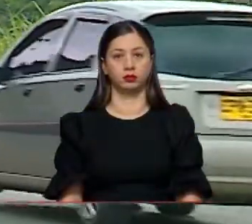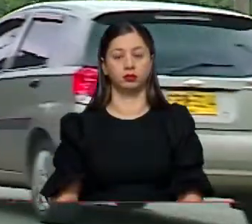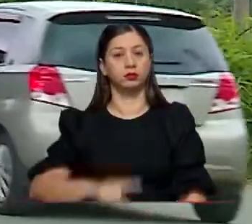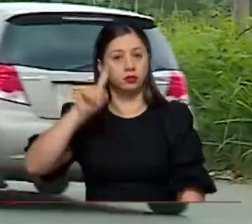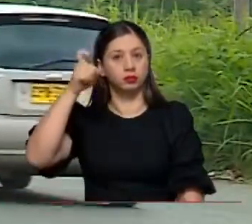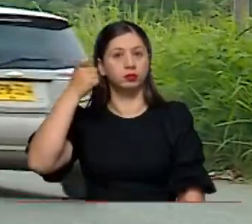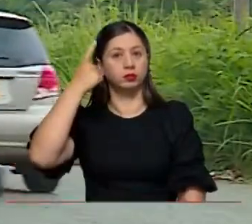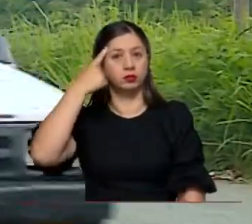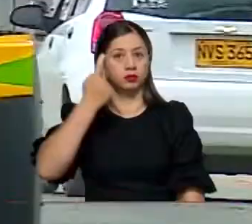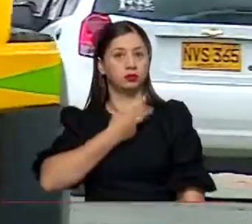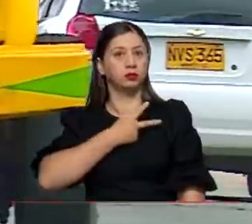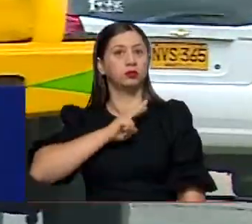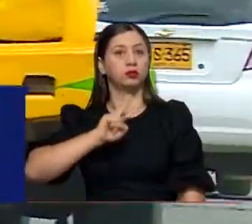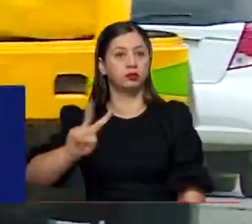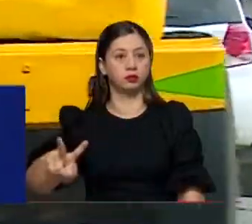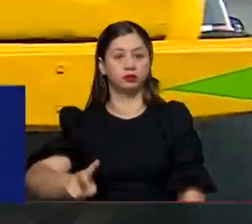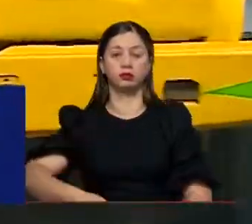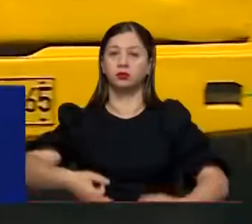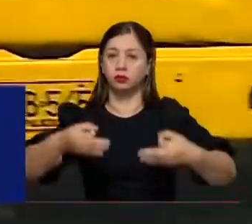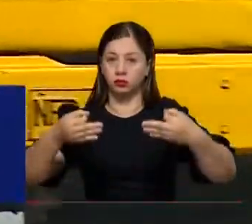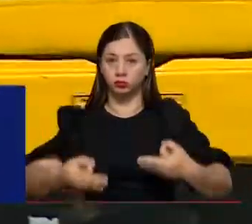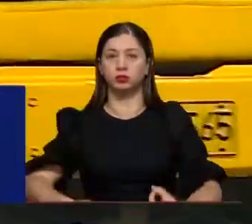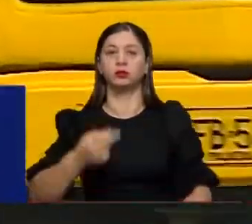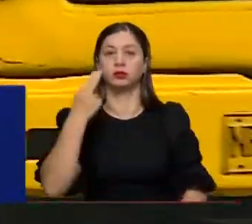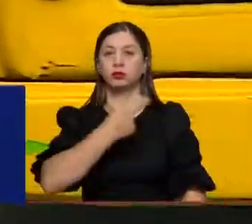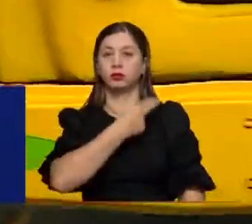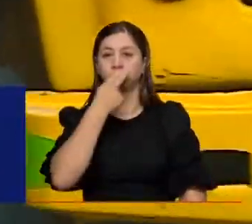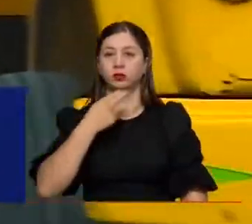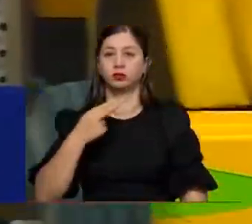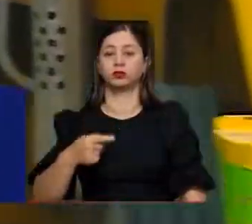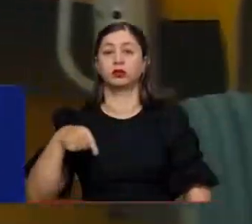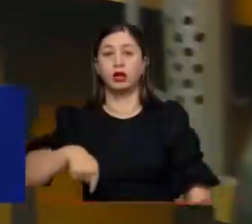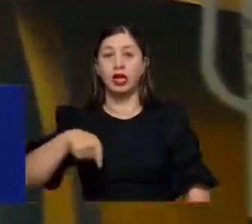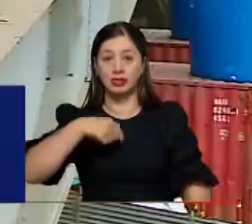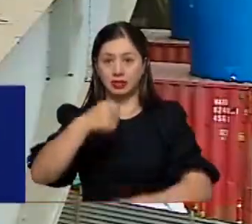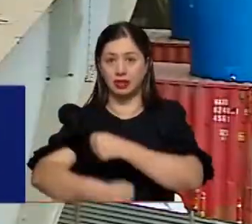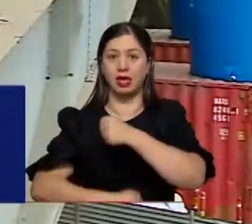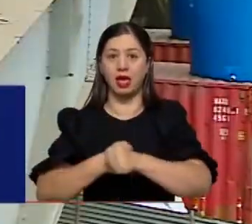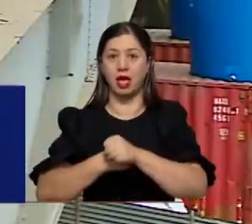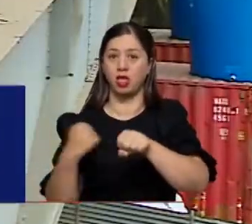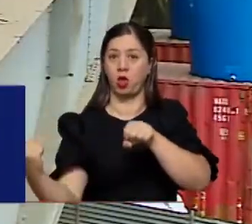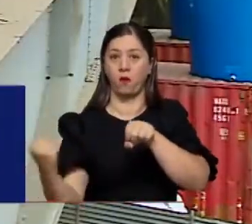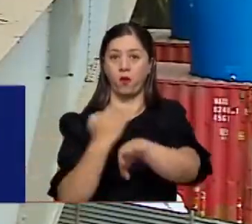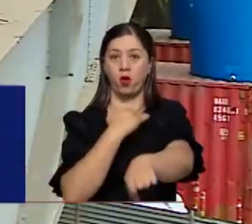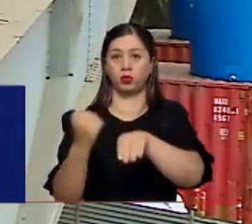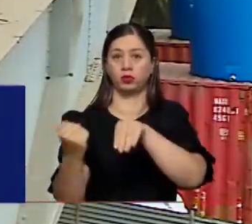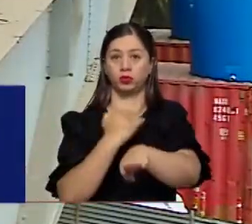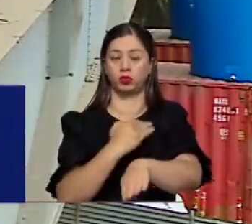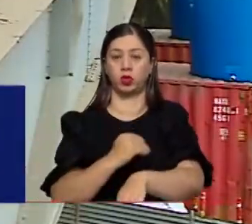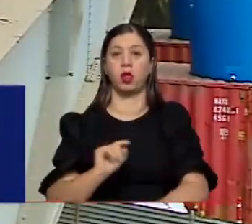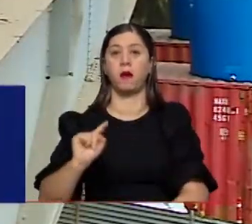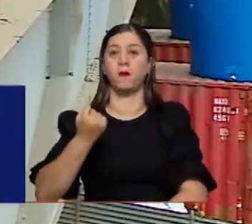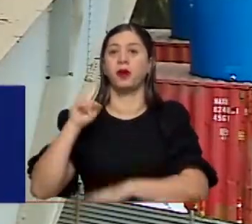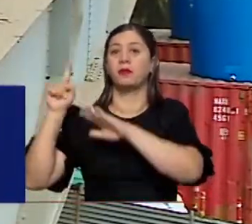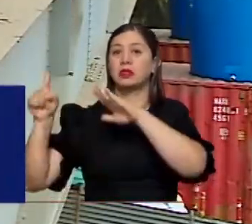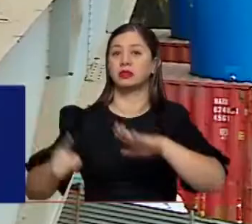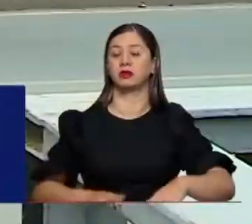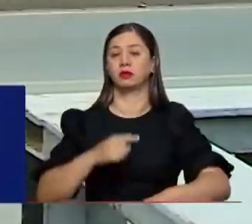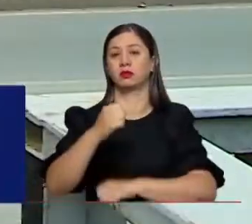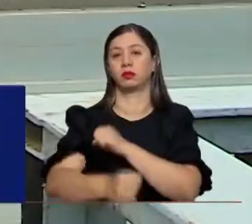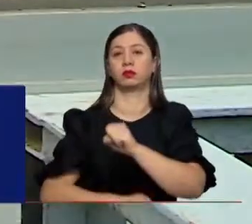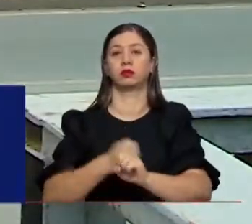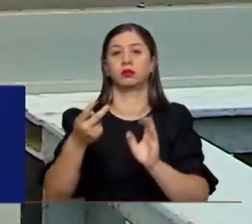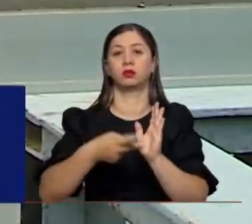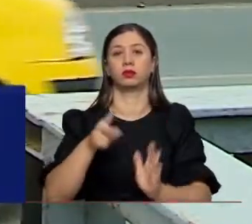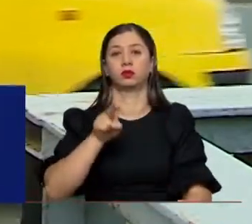La gobernadora Clara Luz Roldán ratificó su compromiso para entregar este año las obras de la doble calzada y el primer semestre de 2023